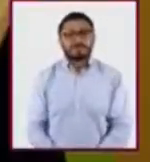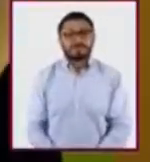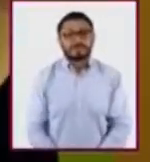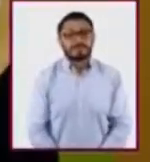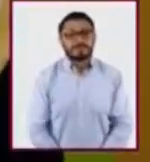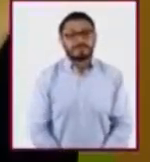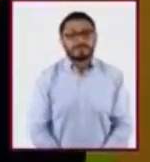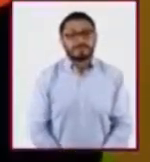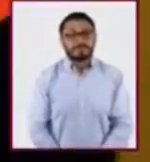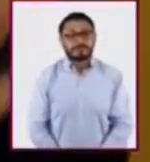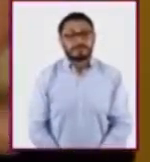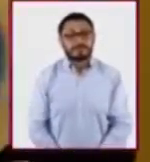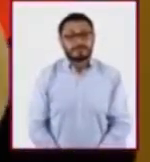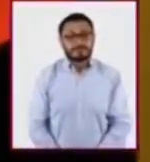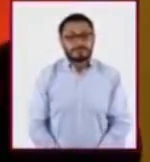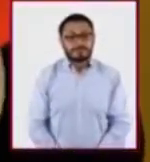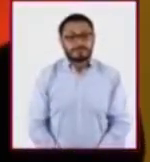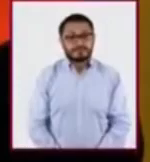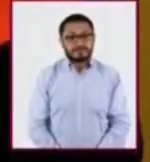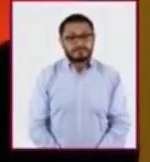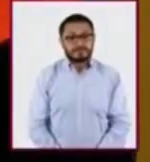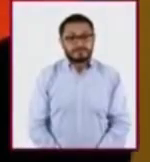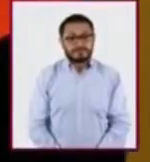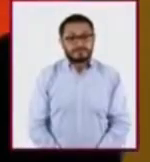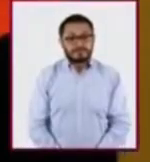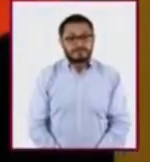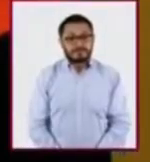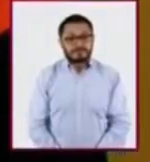dándole diferentes vueltas